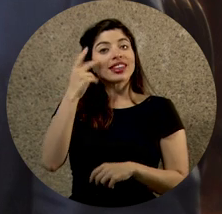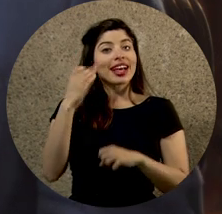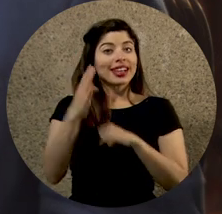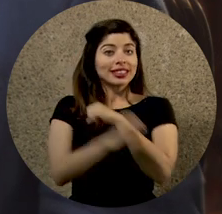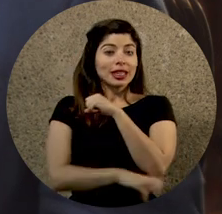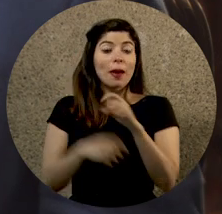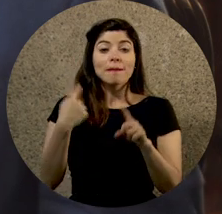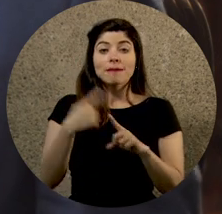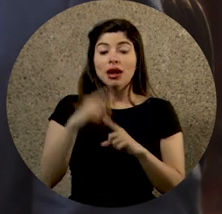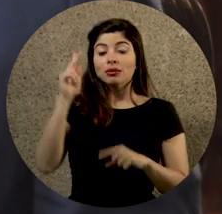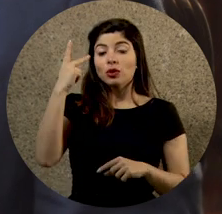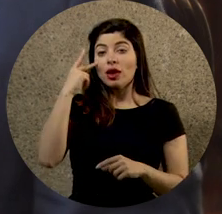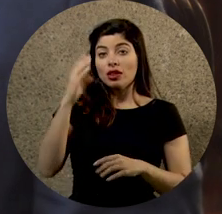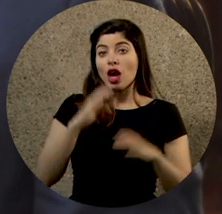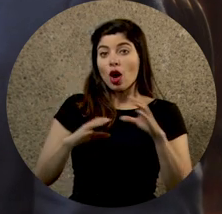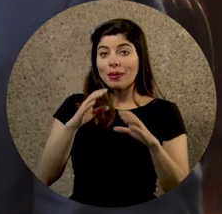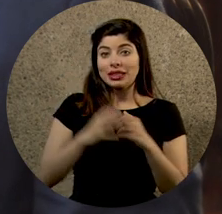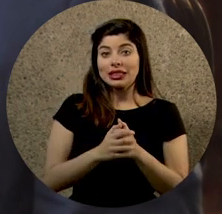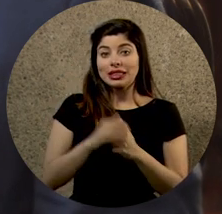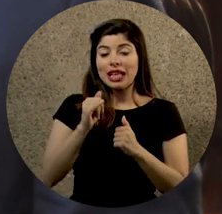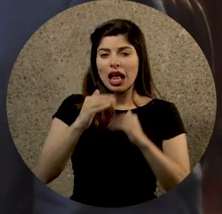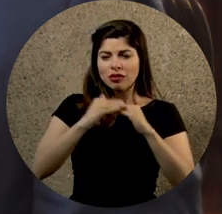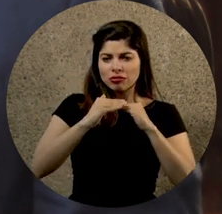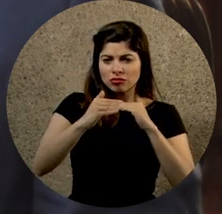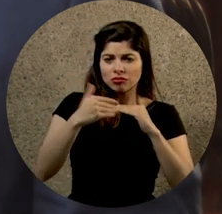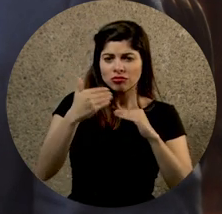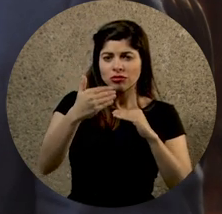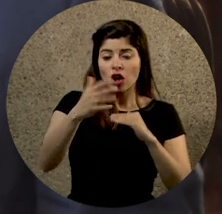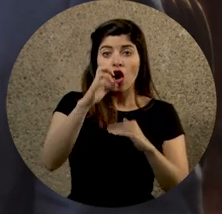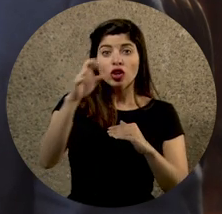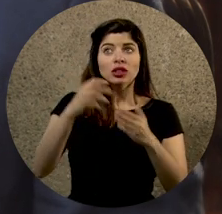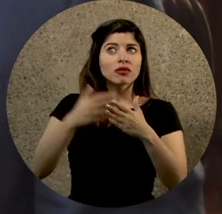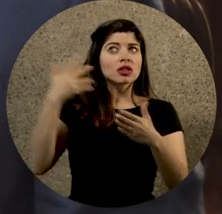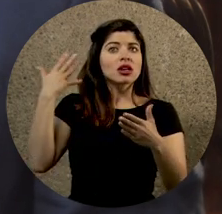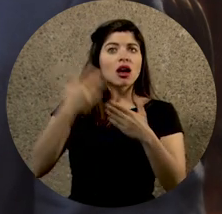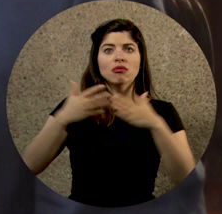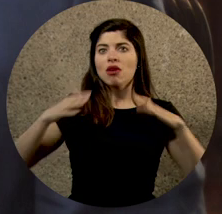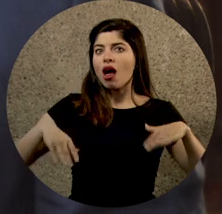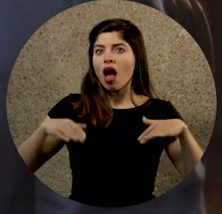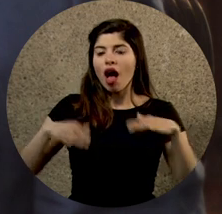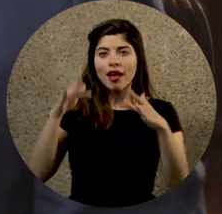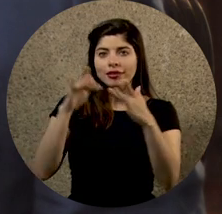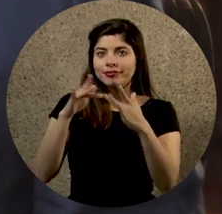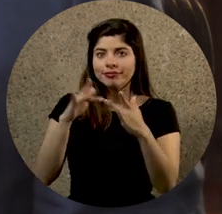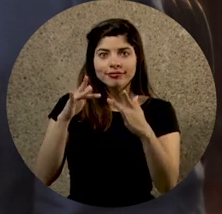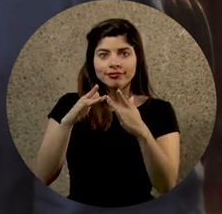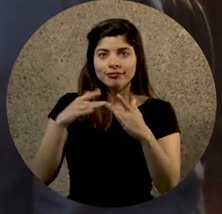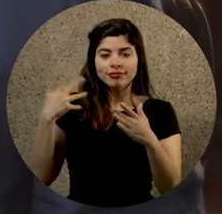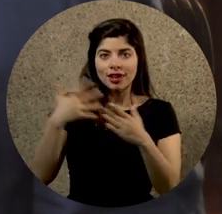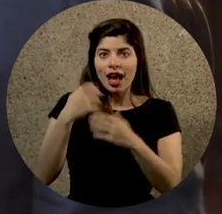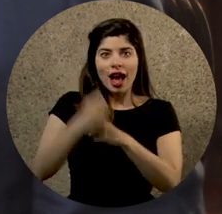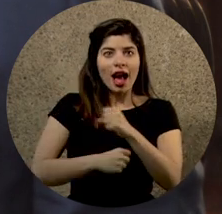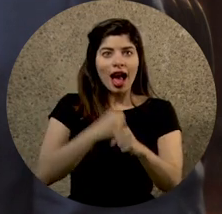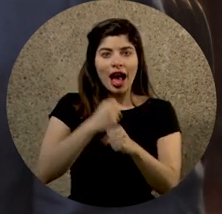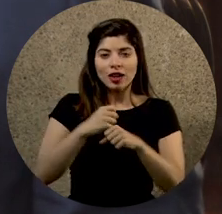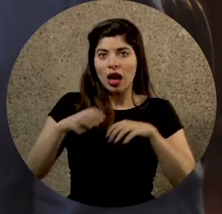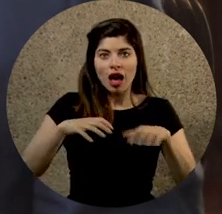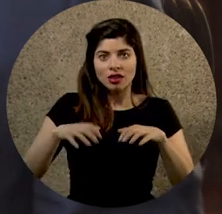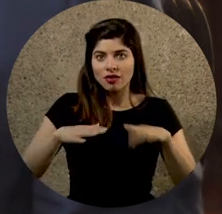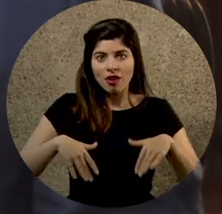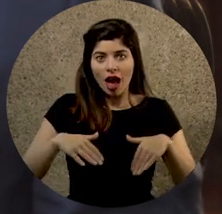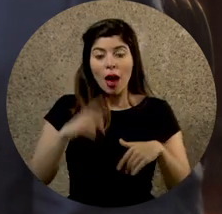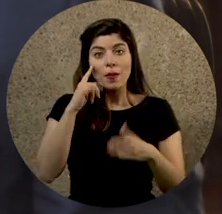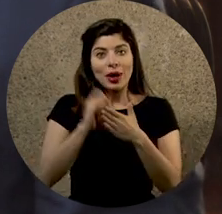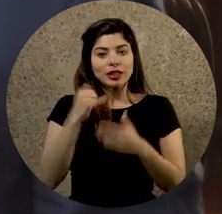exterior y de nuestra política comercial. Es un horizonte en donde Costa Rica no ha tenido una presencia activa a lo largo de los años y es de nuestro